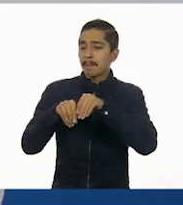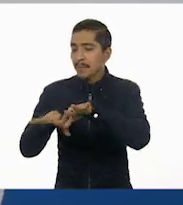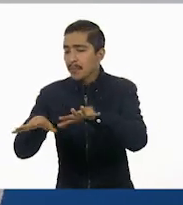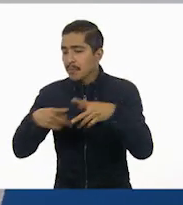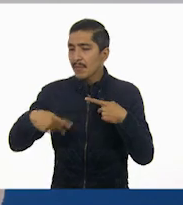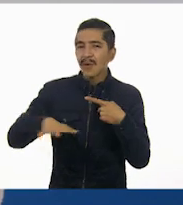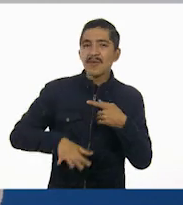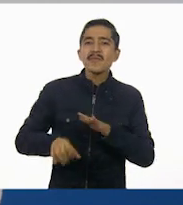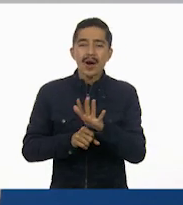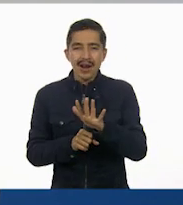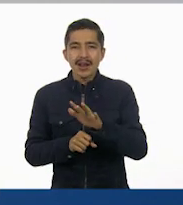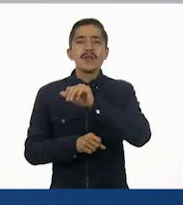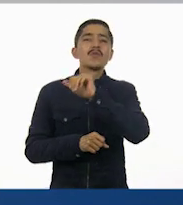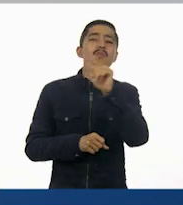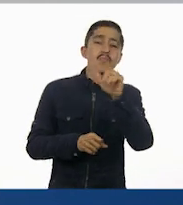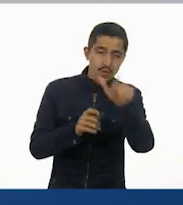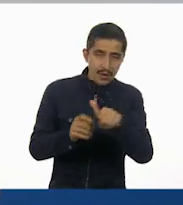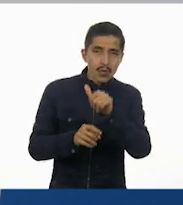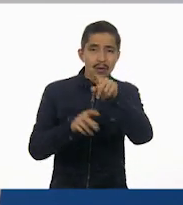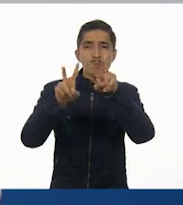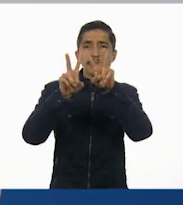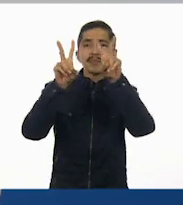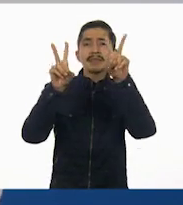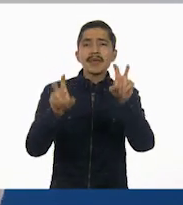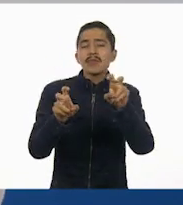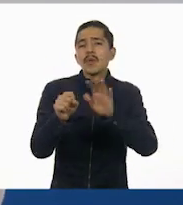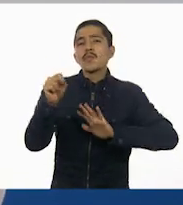pensar en un título que dé pistas de lo que abordarán.